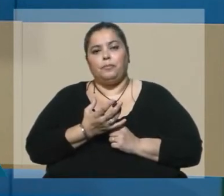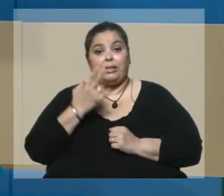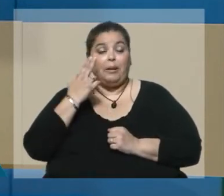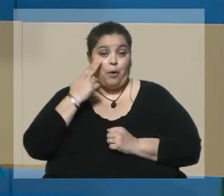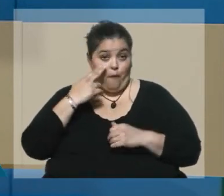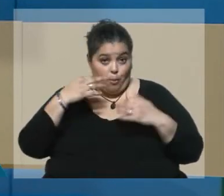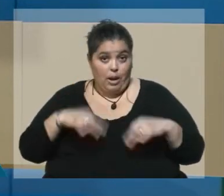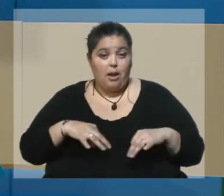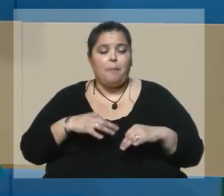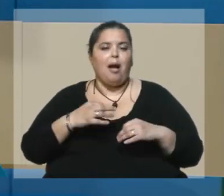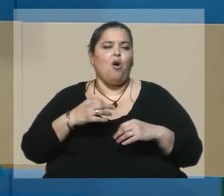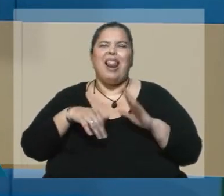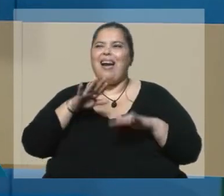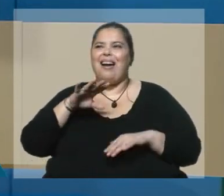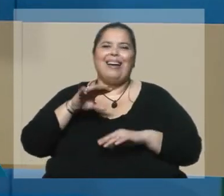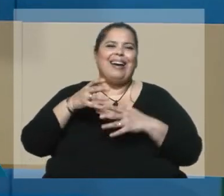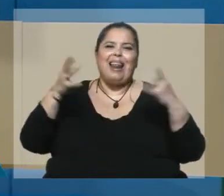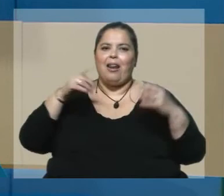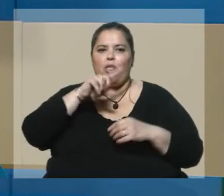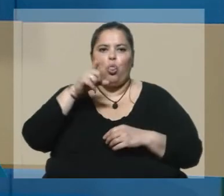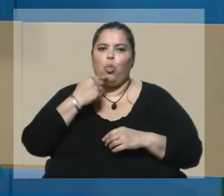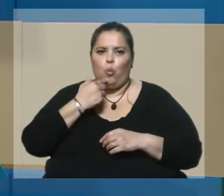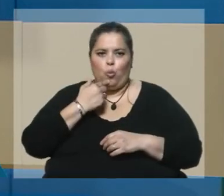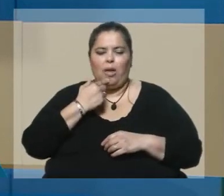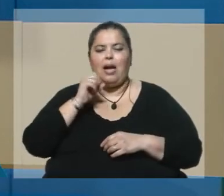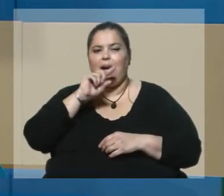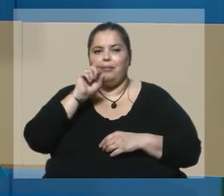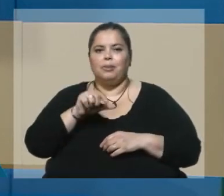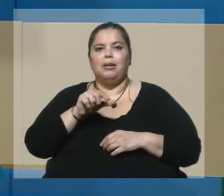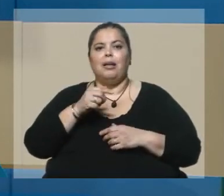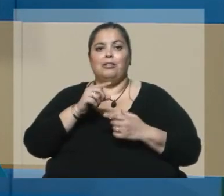gran la gran incertidumbre entonces con china es que